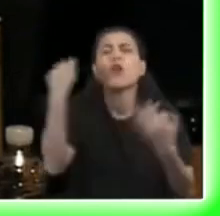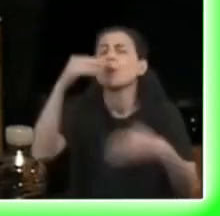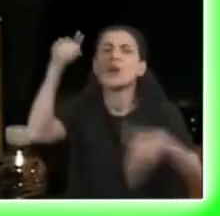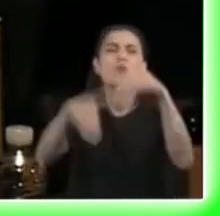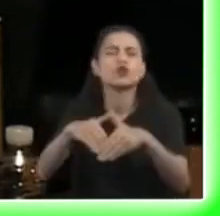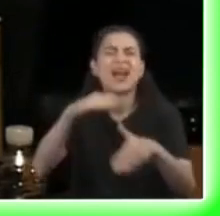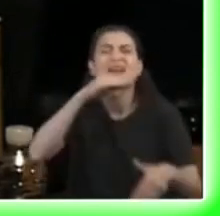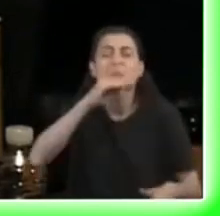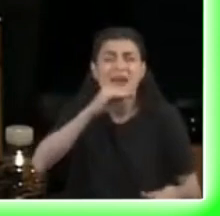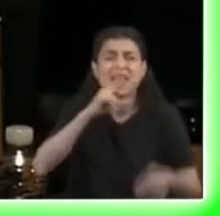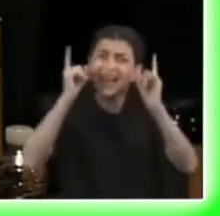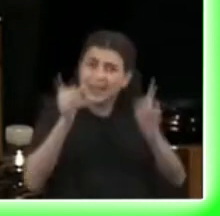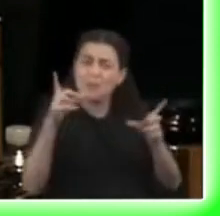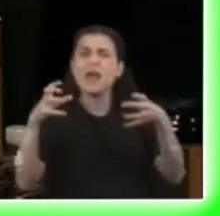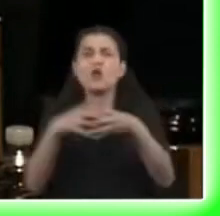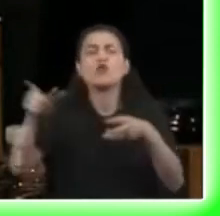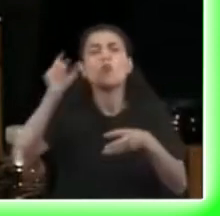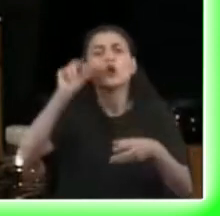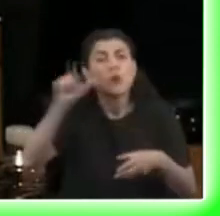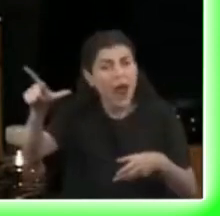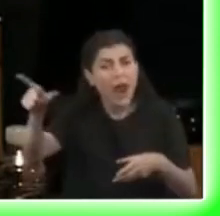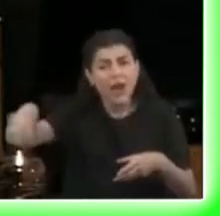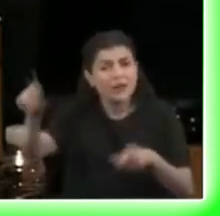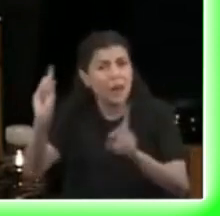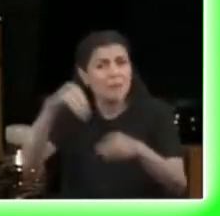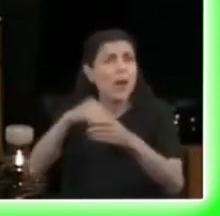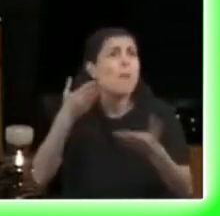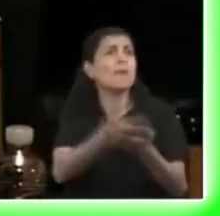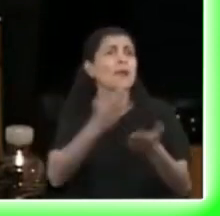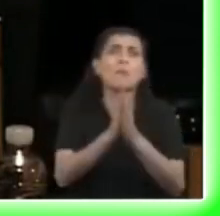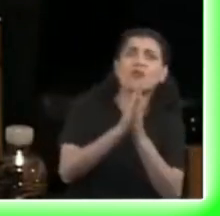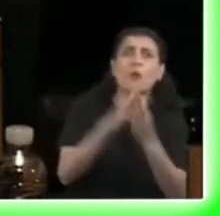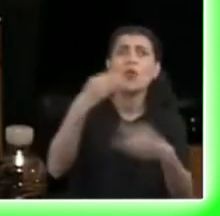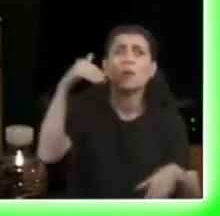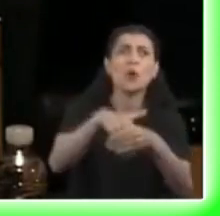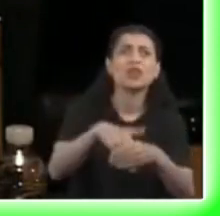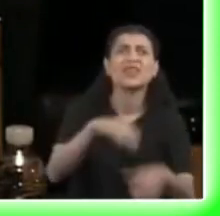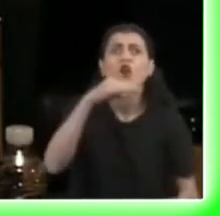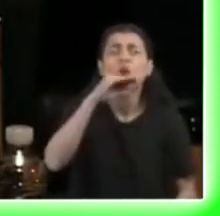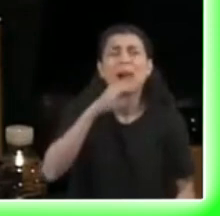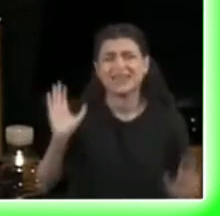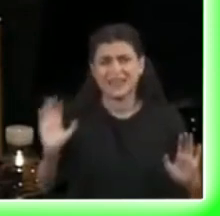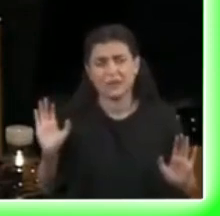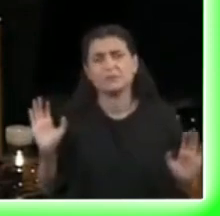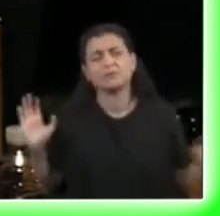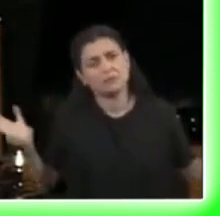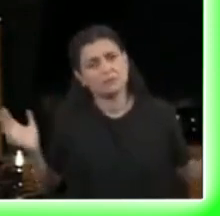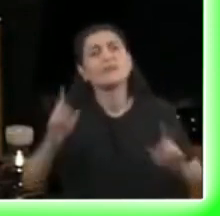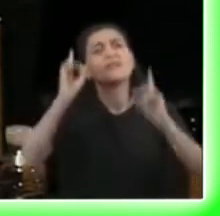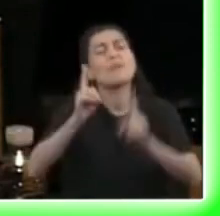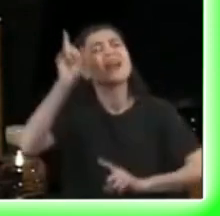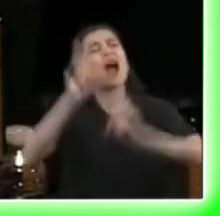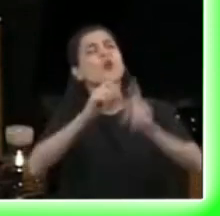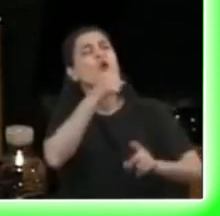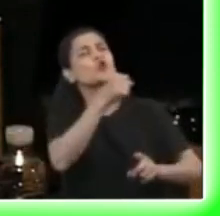rural lo apoyó. Ni que hablar de esos periodistas que